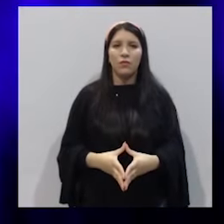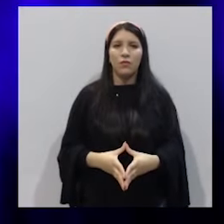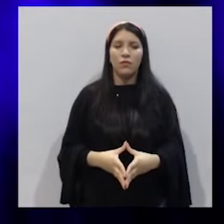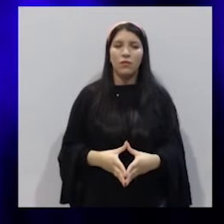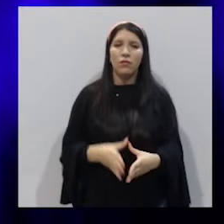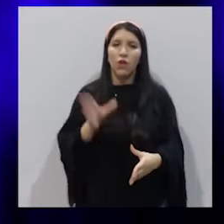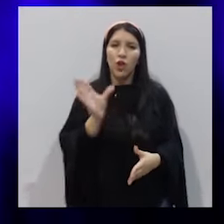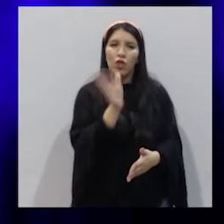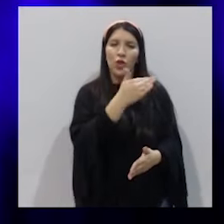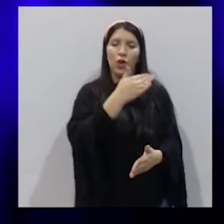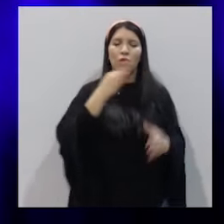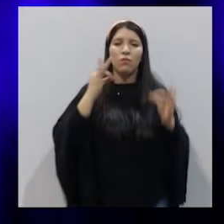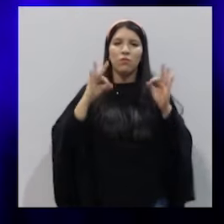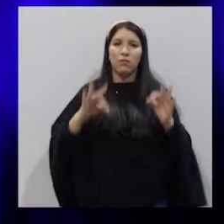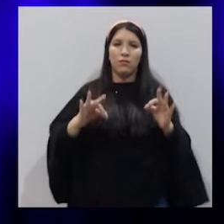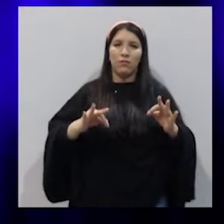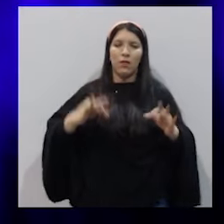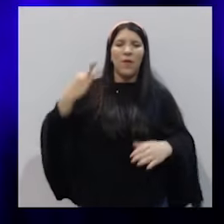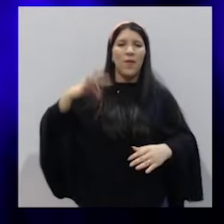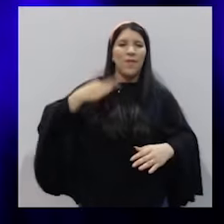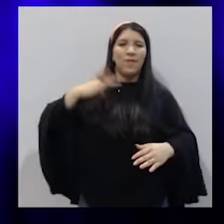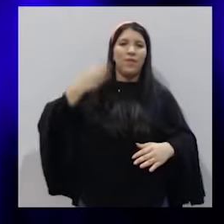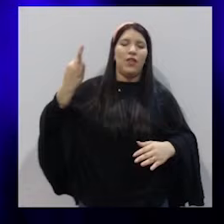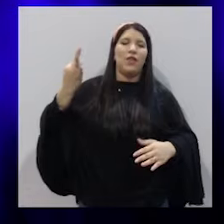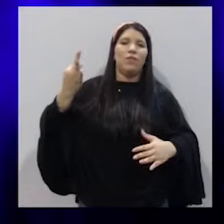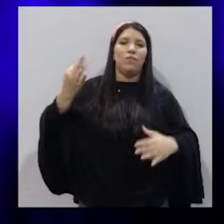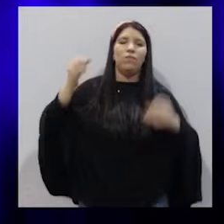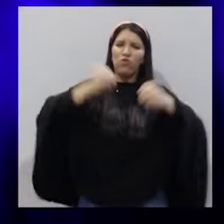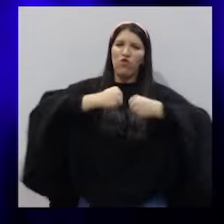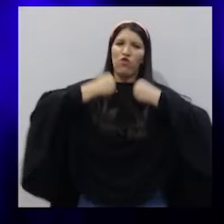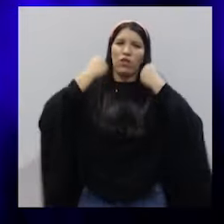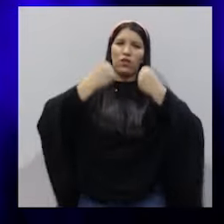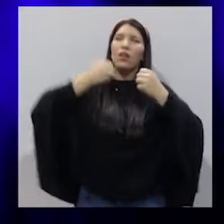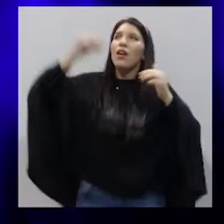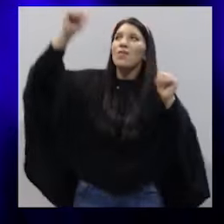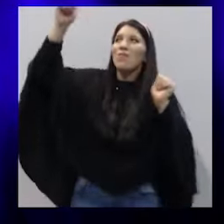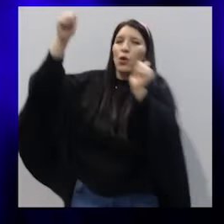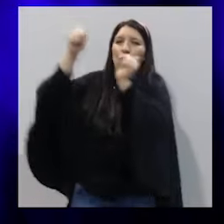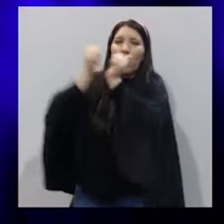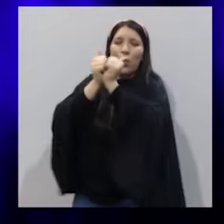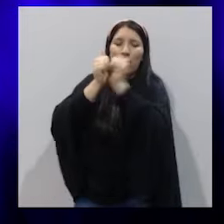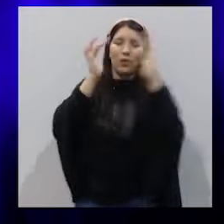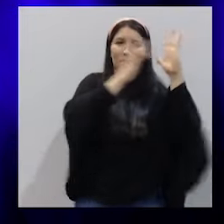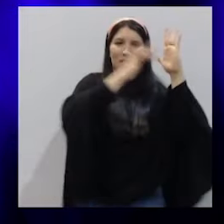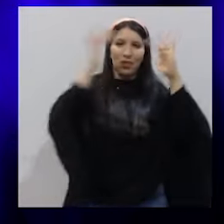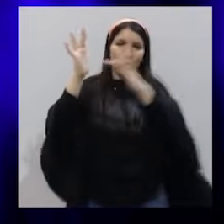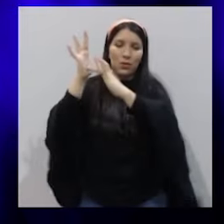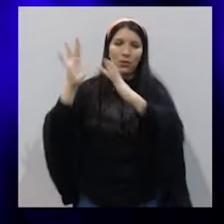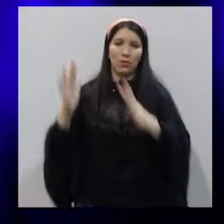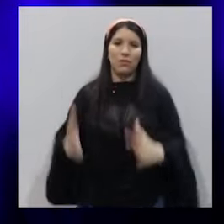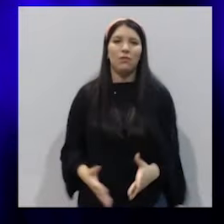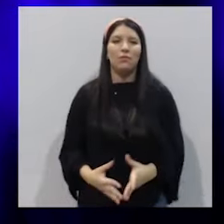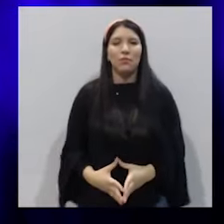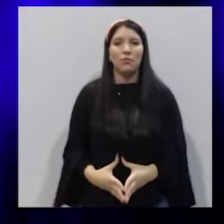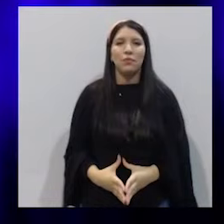fortalecida en el señor cuando el hombre interior está fuerte tampoco lo que nos rodea nos